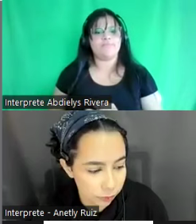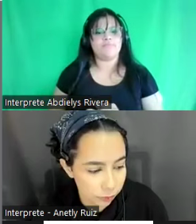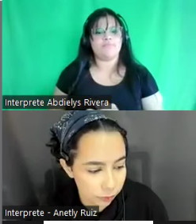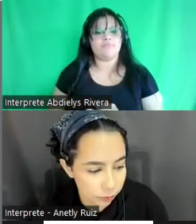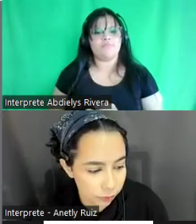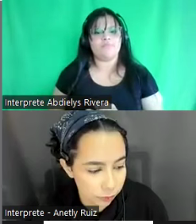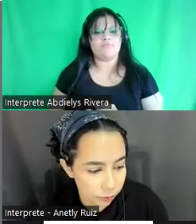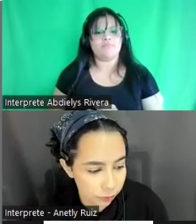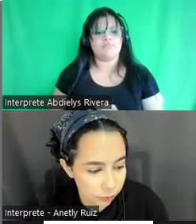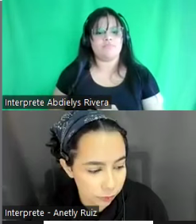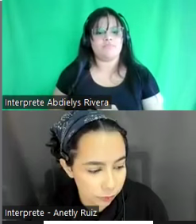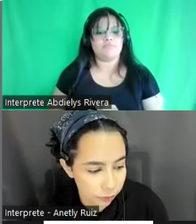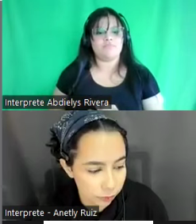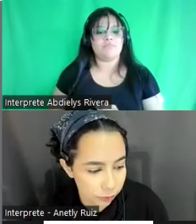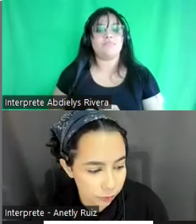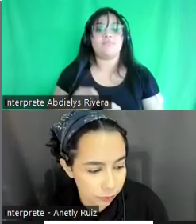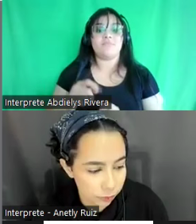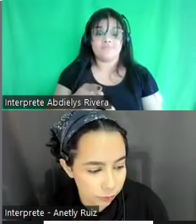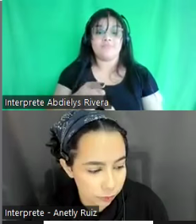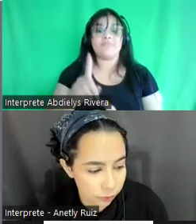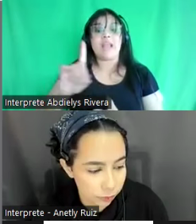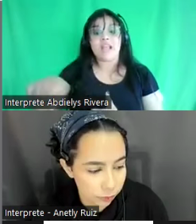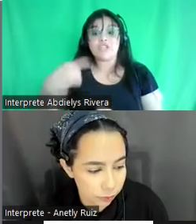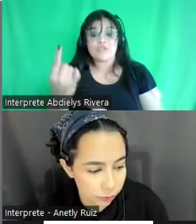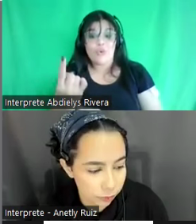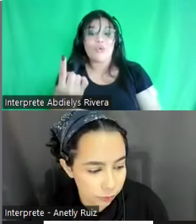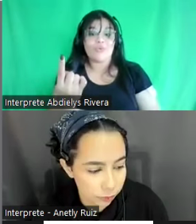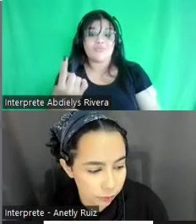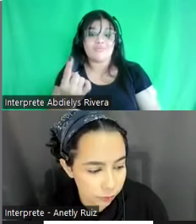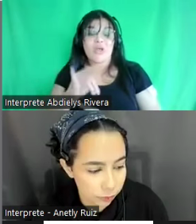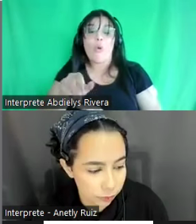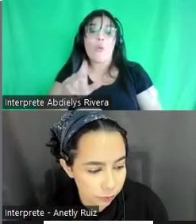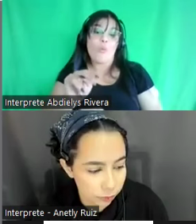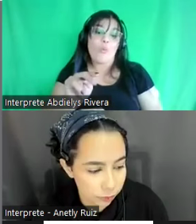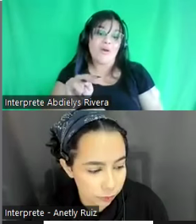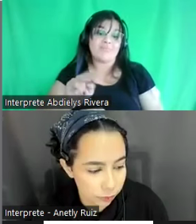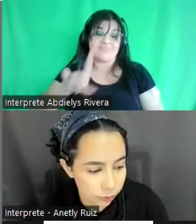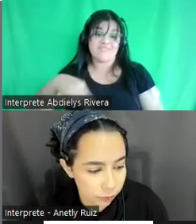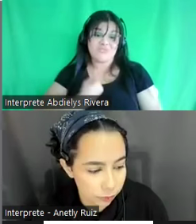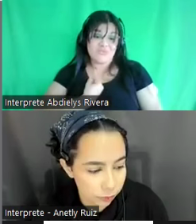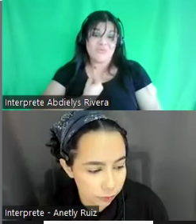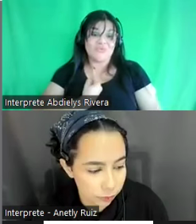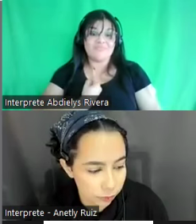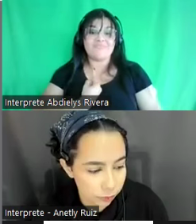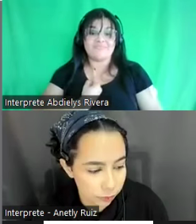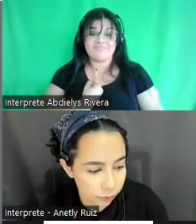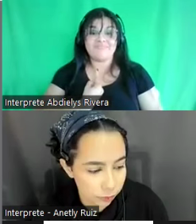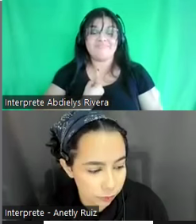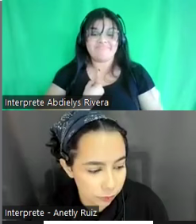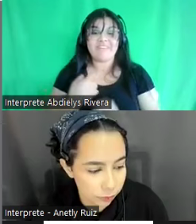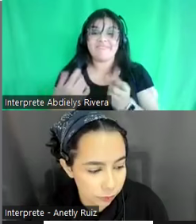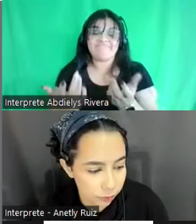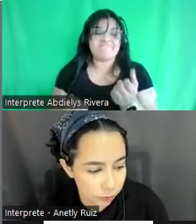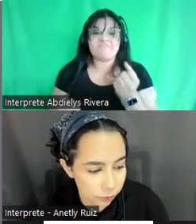Juan renunciar solo. Eso es un gran factor. Juan estaba solo. Falta de apoyo